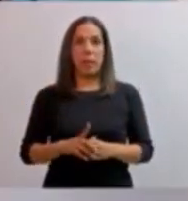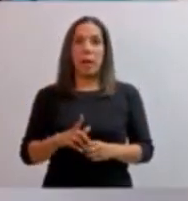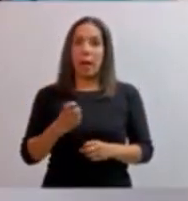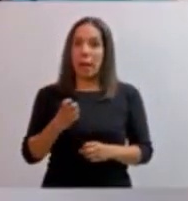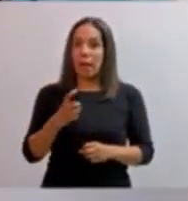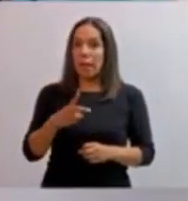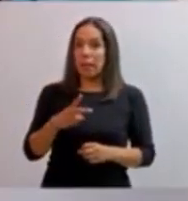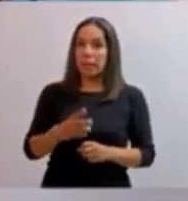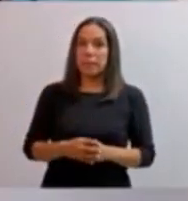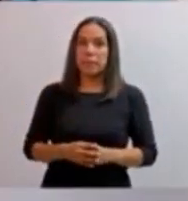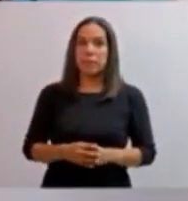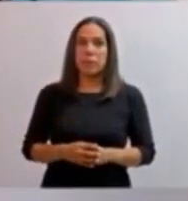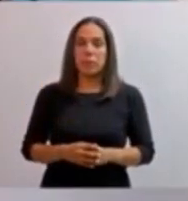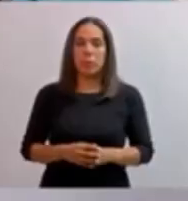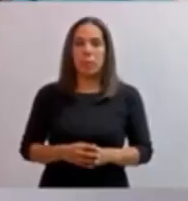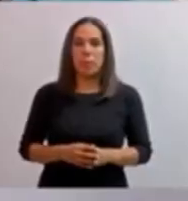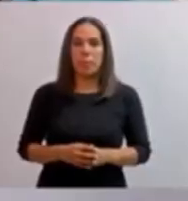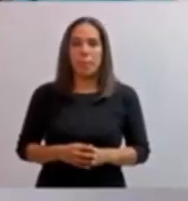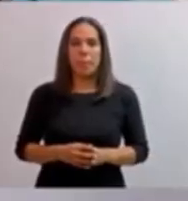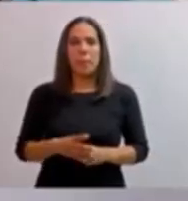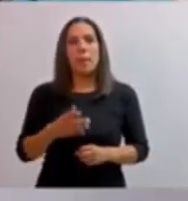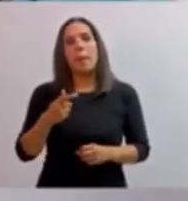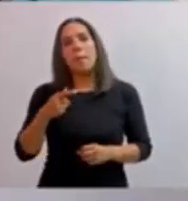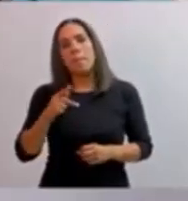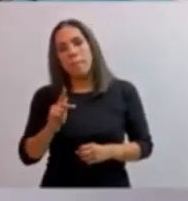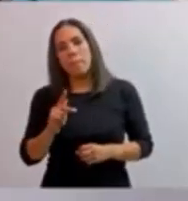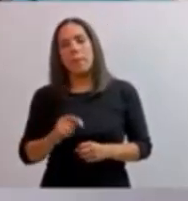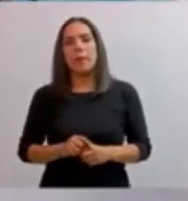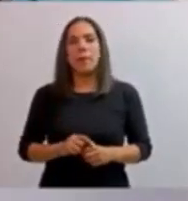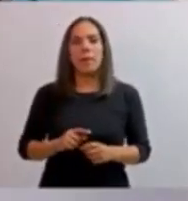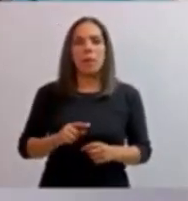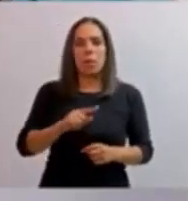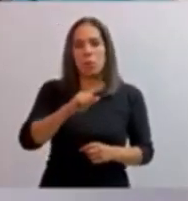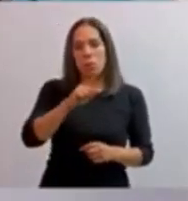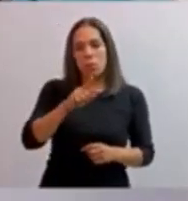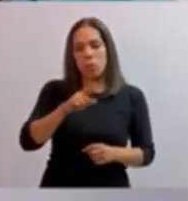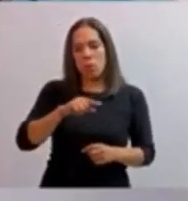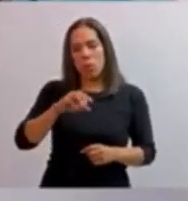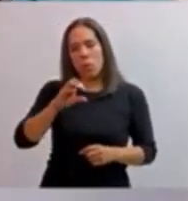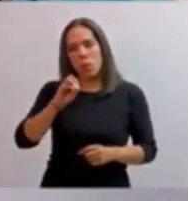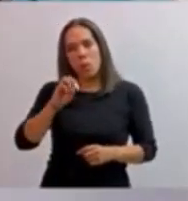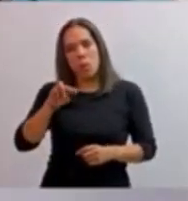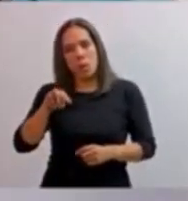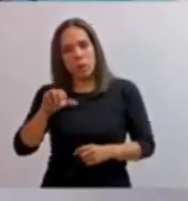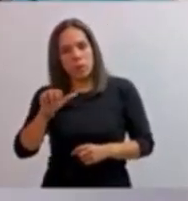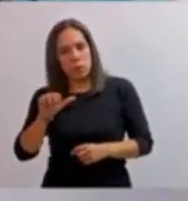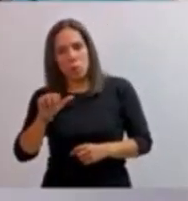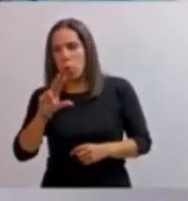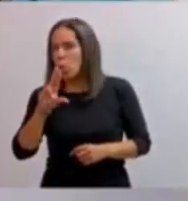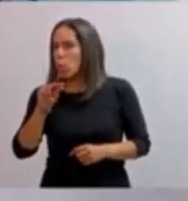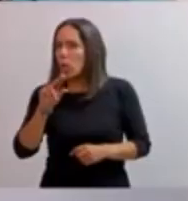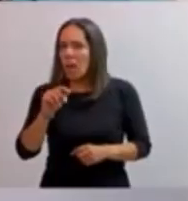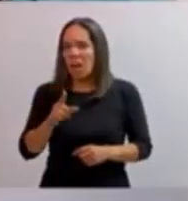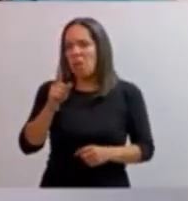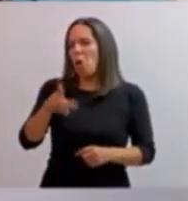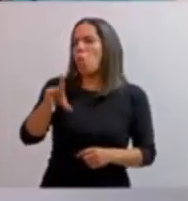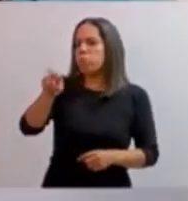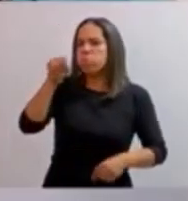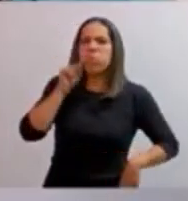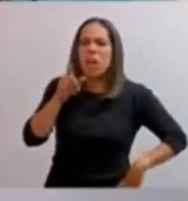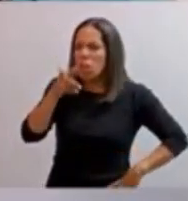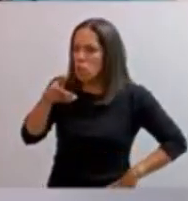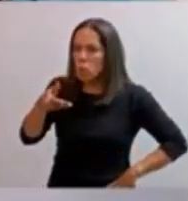además, la zona de supervisión no les puede exigir ni que sigan algunas